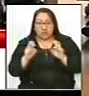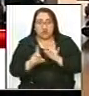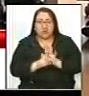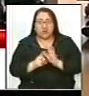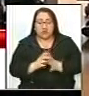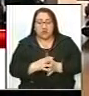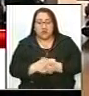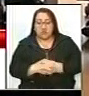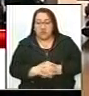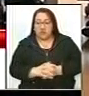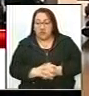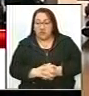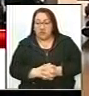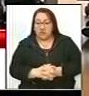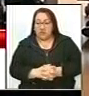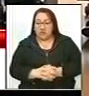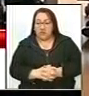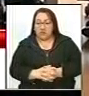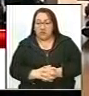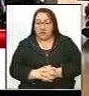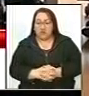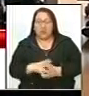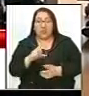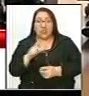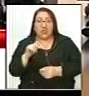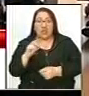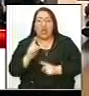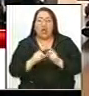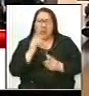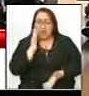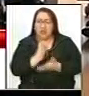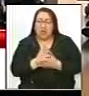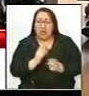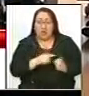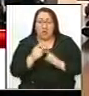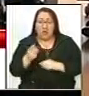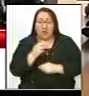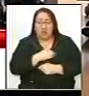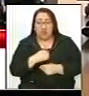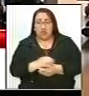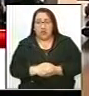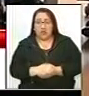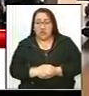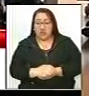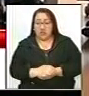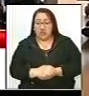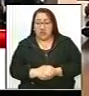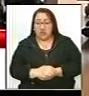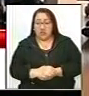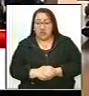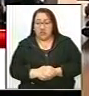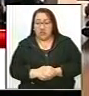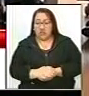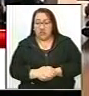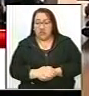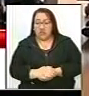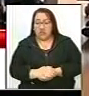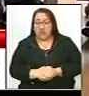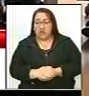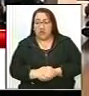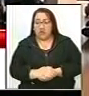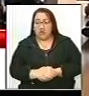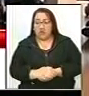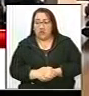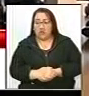yo conversaba con los señores Yaica, ¿hay alguna sanción por parte del Ejecutivo, del Ministerio de Economía, de que lleguemos a otro tipo de